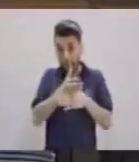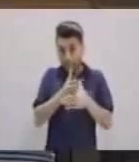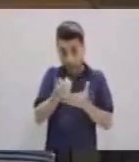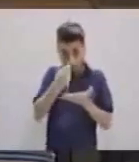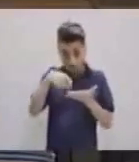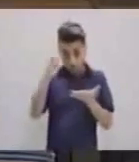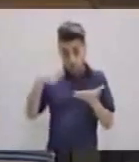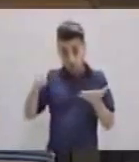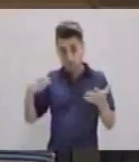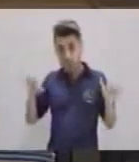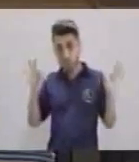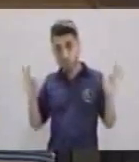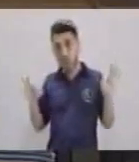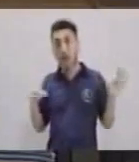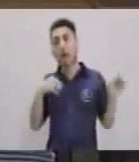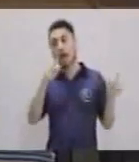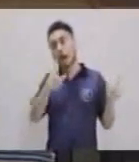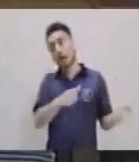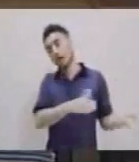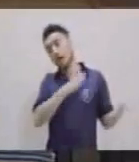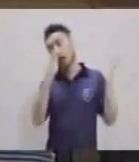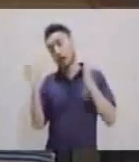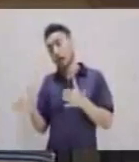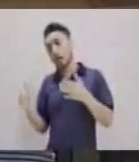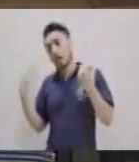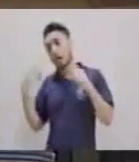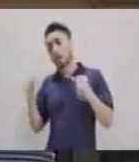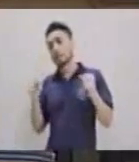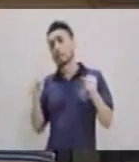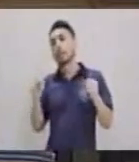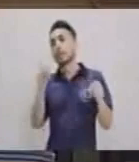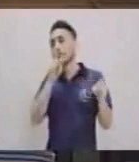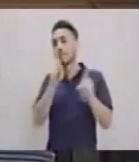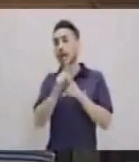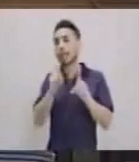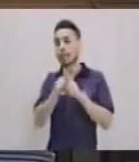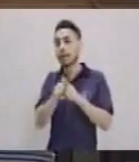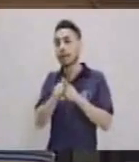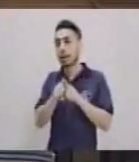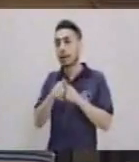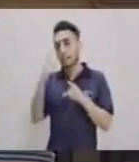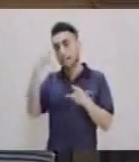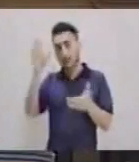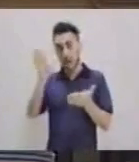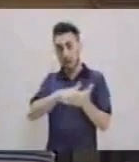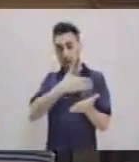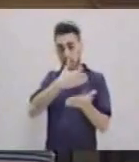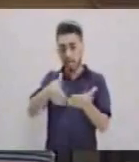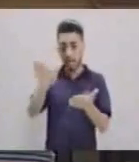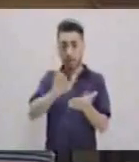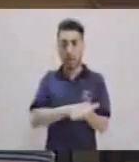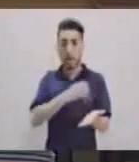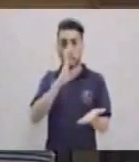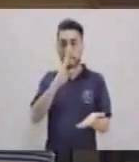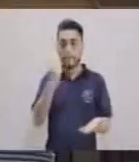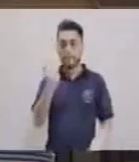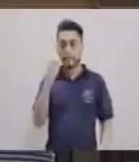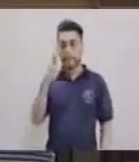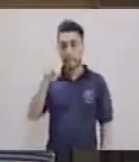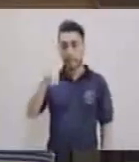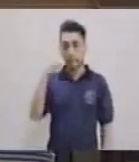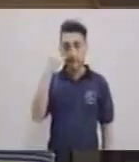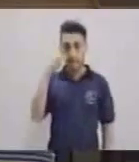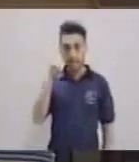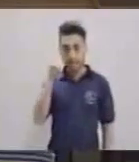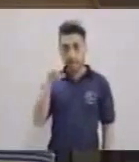una vez terminado el trabajo, procedan a hacer un trabajo también de barniz para que